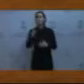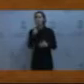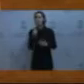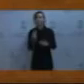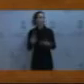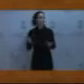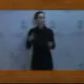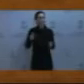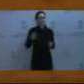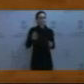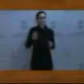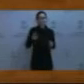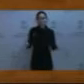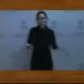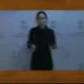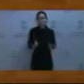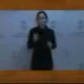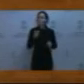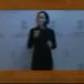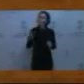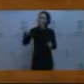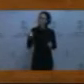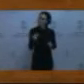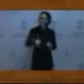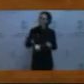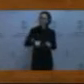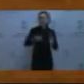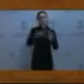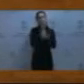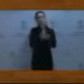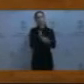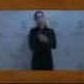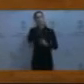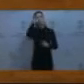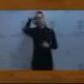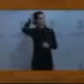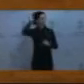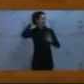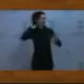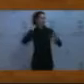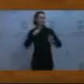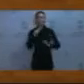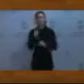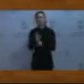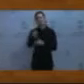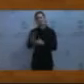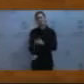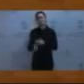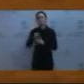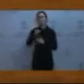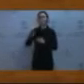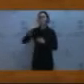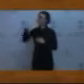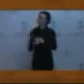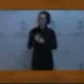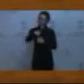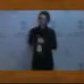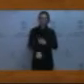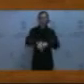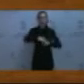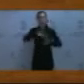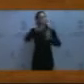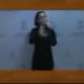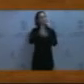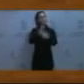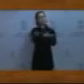sin embargo viene aquí a dar lecciones a los demás. Eso es cinismo, señora portavoz de Izquierda Unida. Venir aquí a dar lecciones a los demás